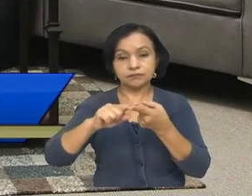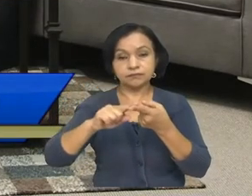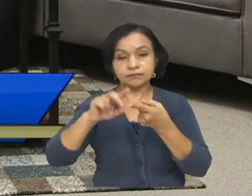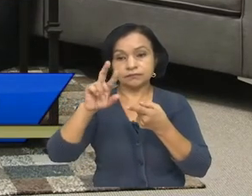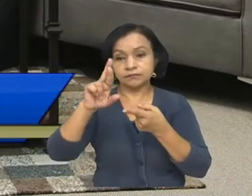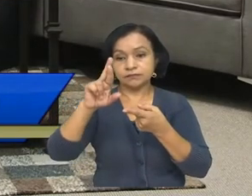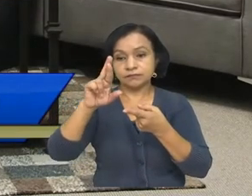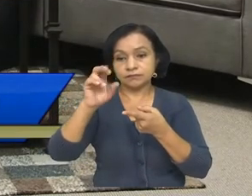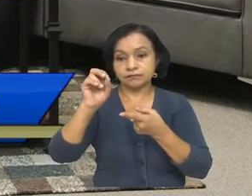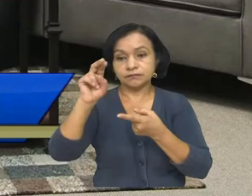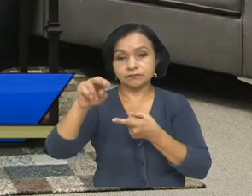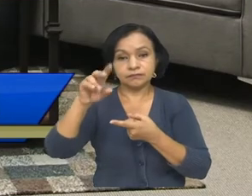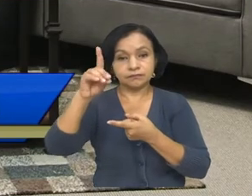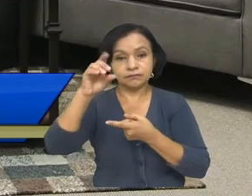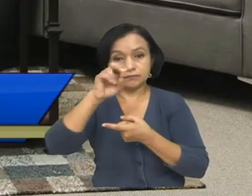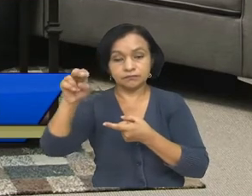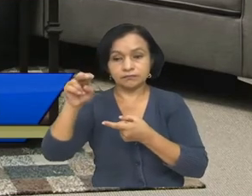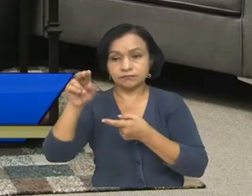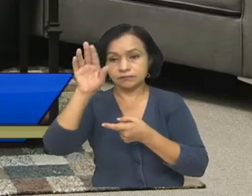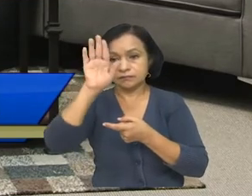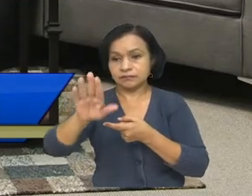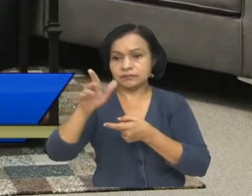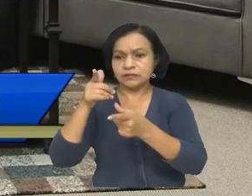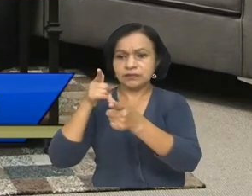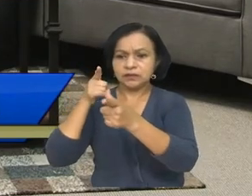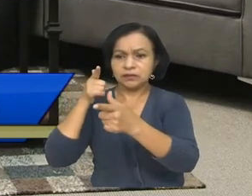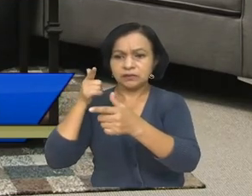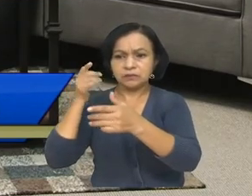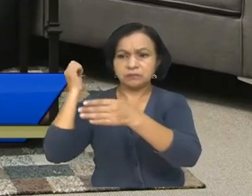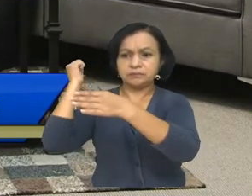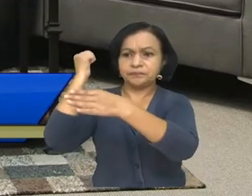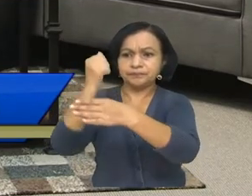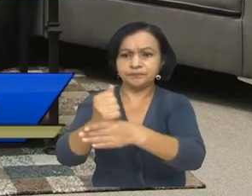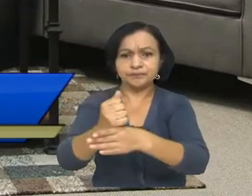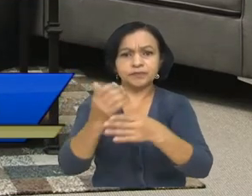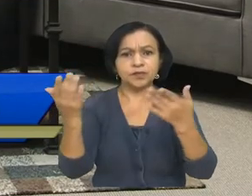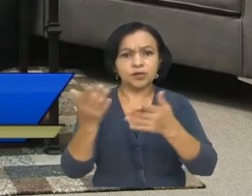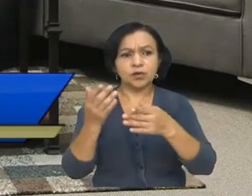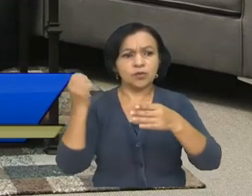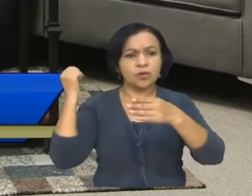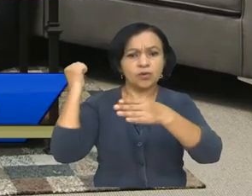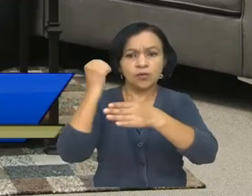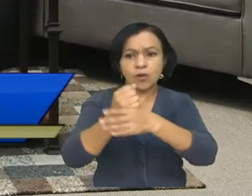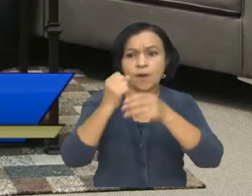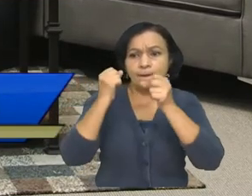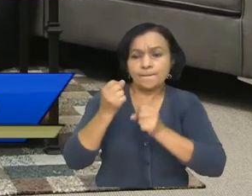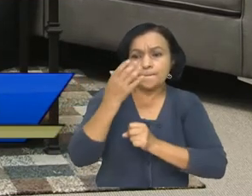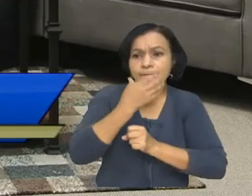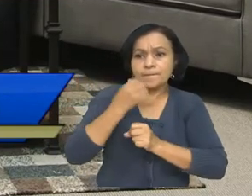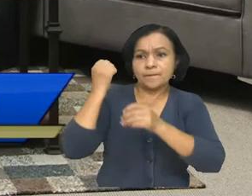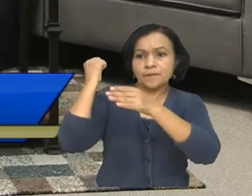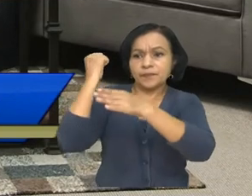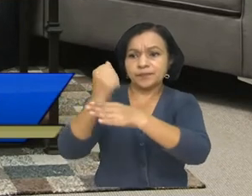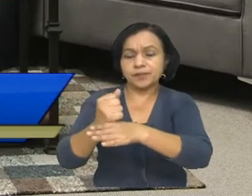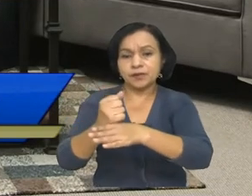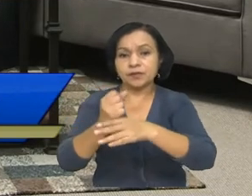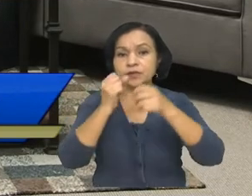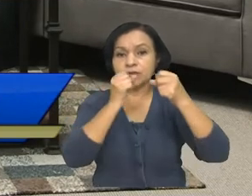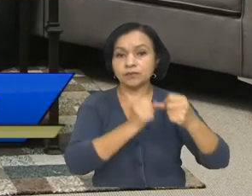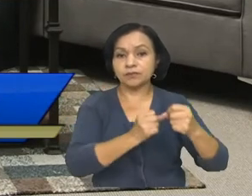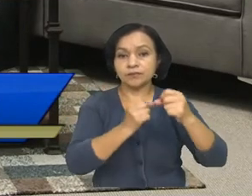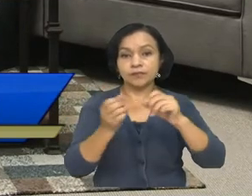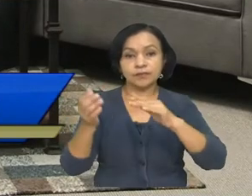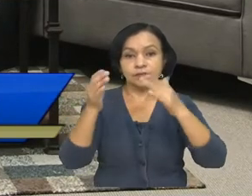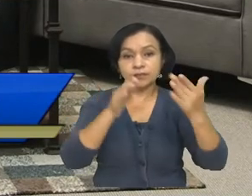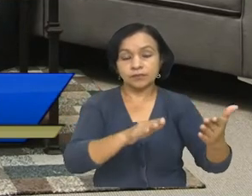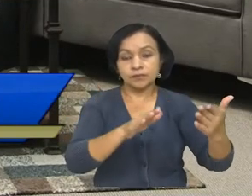a Roldán lo matan frente a mi casa casi, y nosotros vimos cómo lo mató la guardia, y a Oscarlino muere justamente en